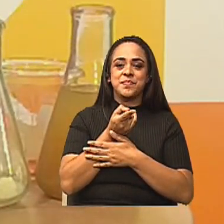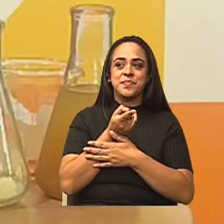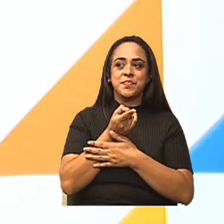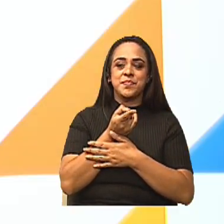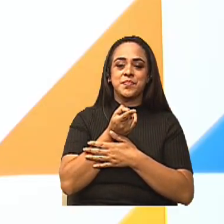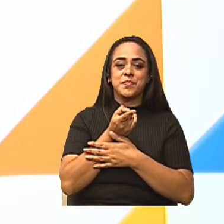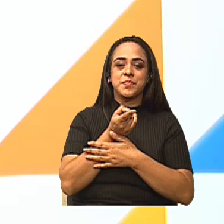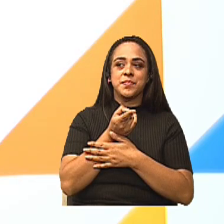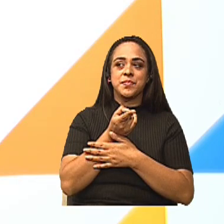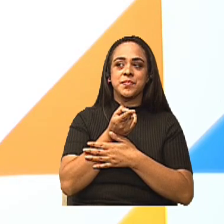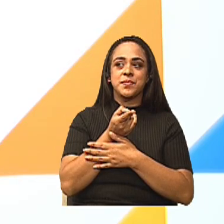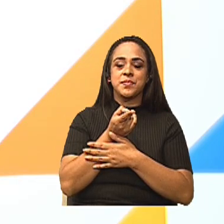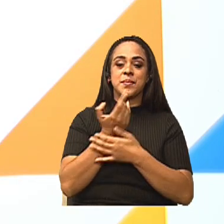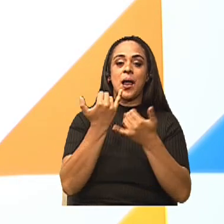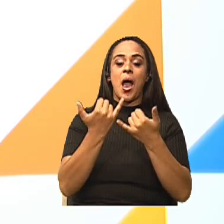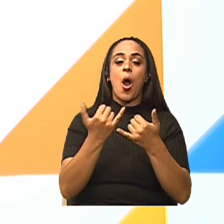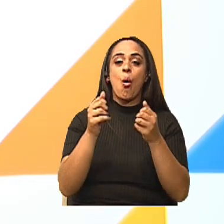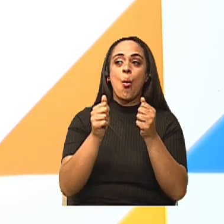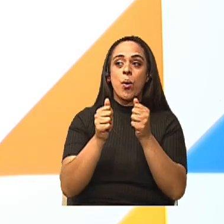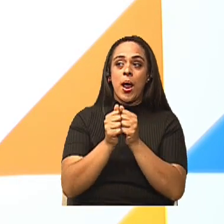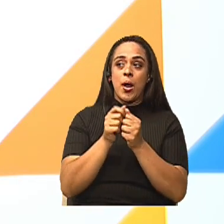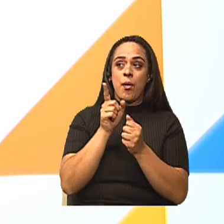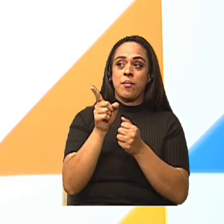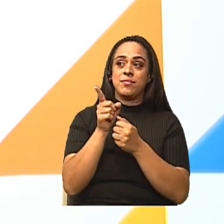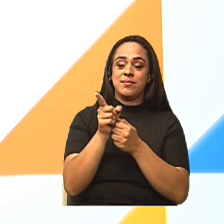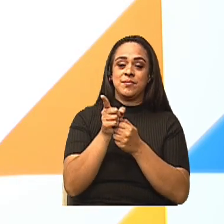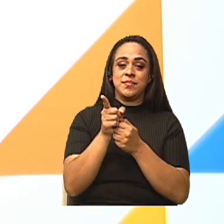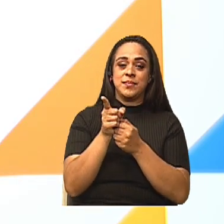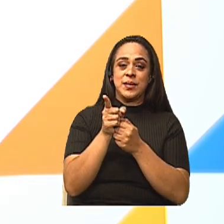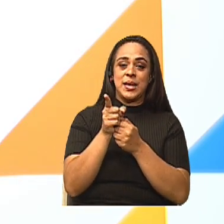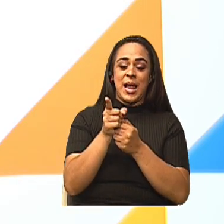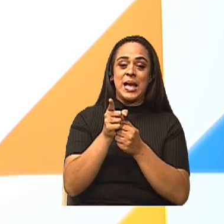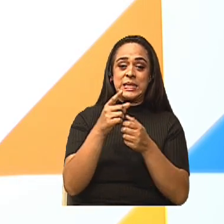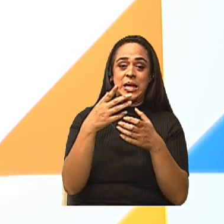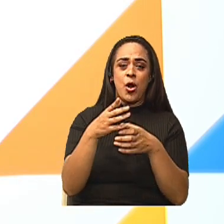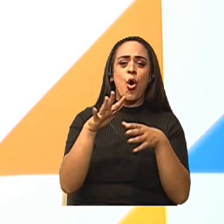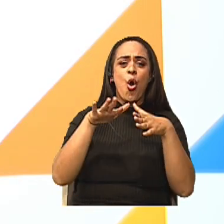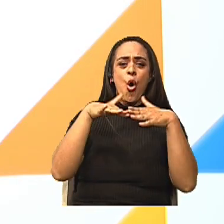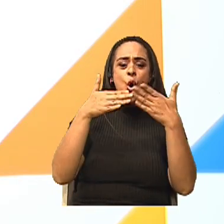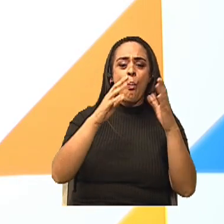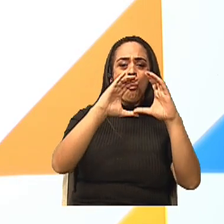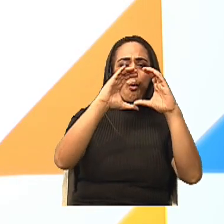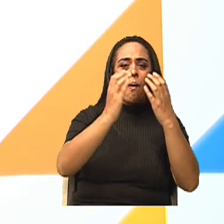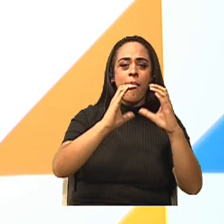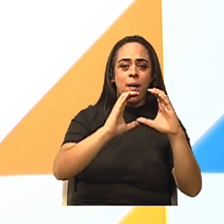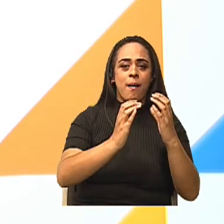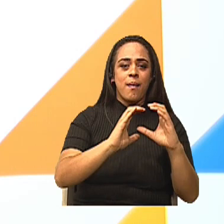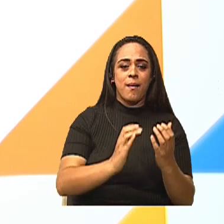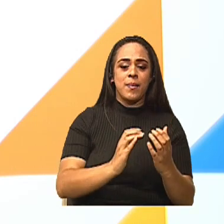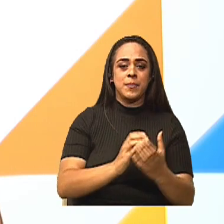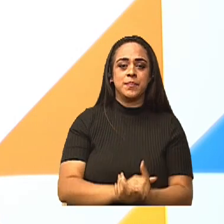sí. Con esta sustancia que está acá, díganme ustedes cómo lo clasificarían.